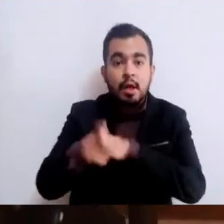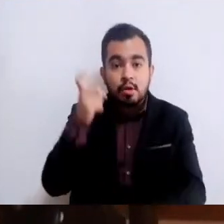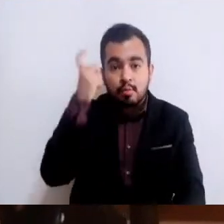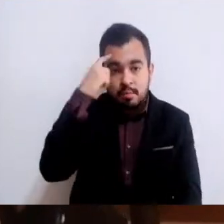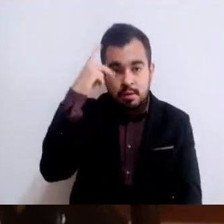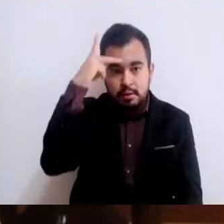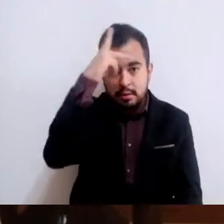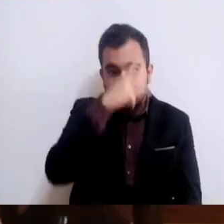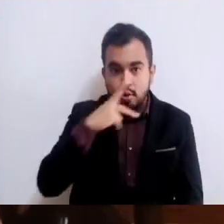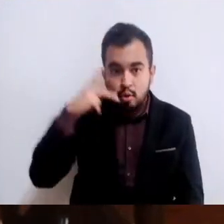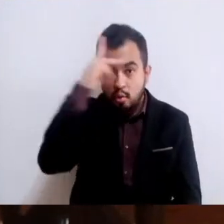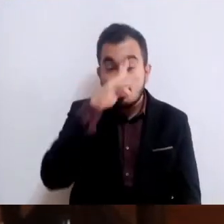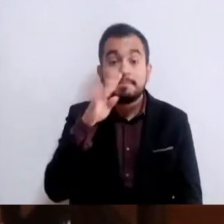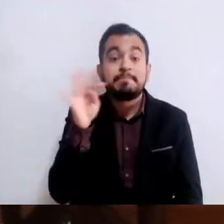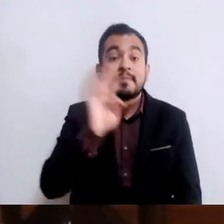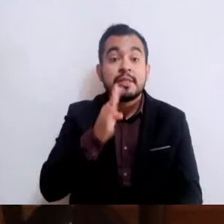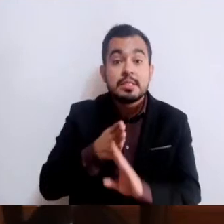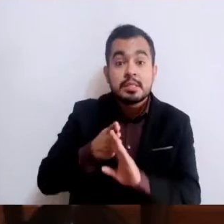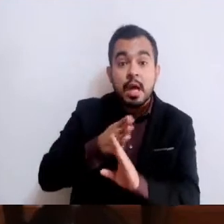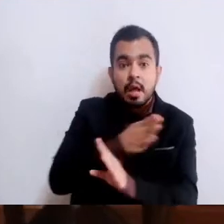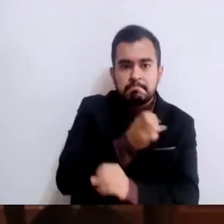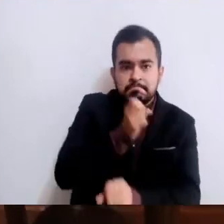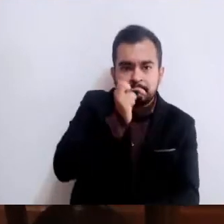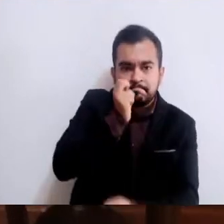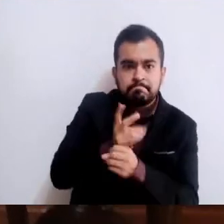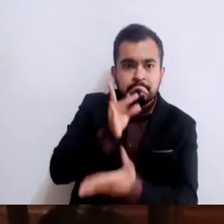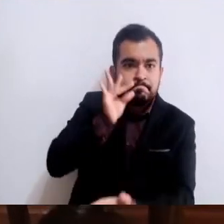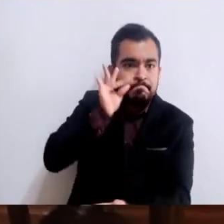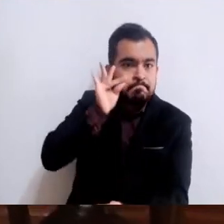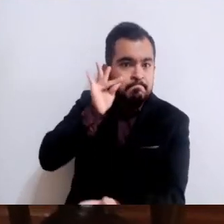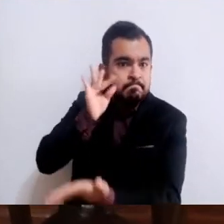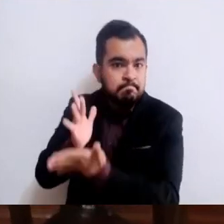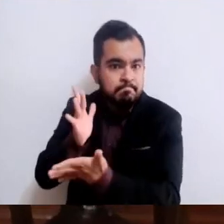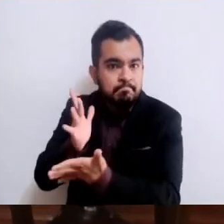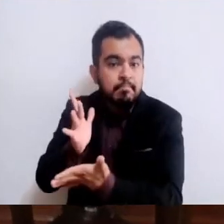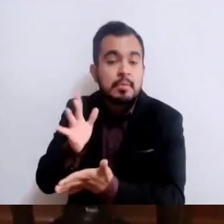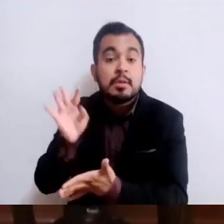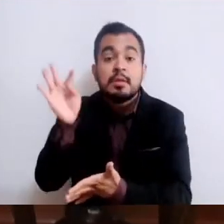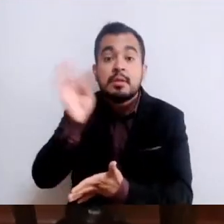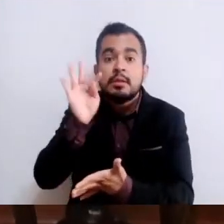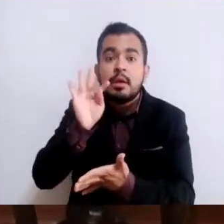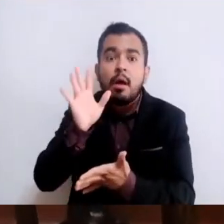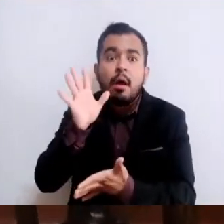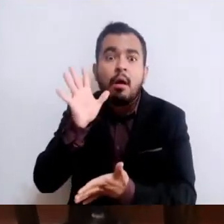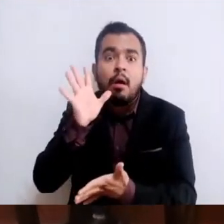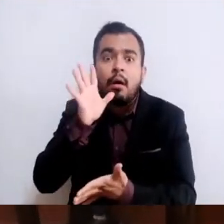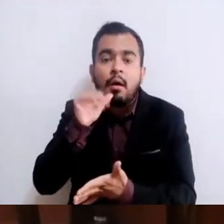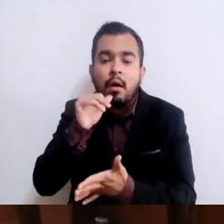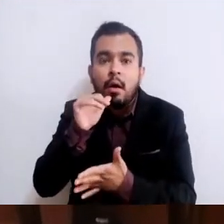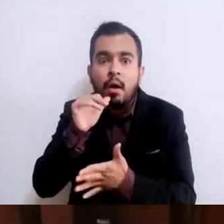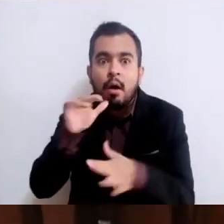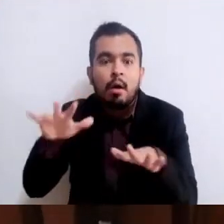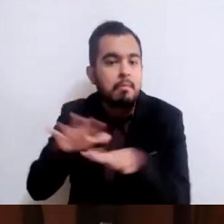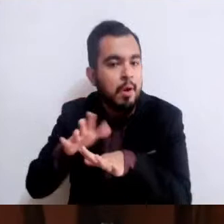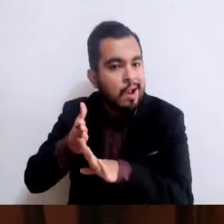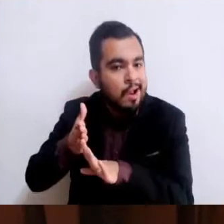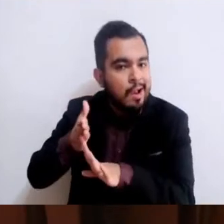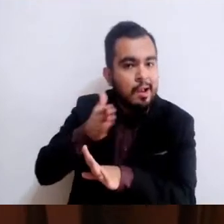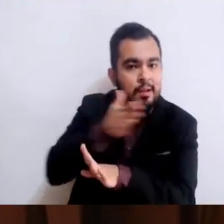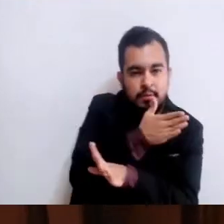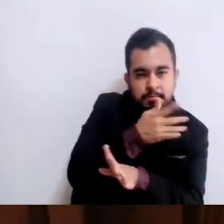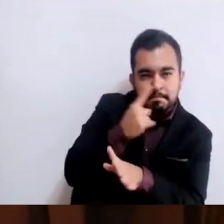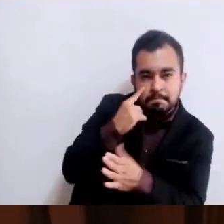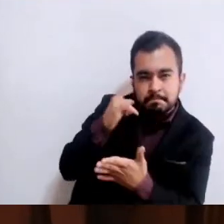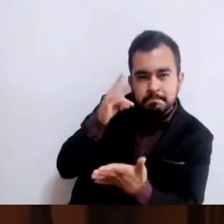la fijación de la convivencia familiar y antes de que sea irreversible, se debe detectar un cuadro de padecimientos